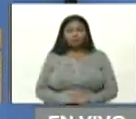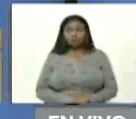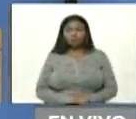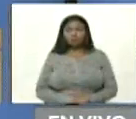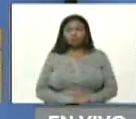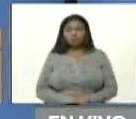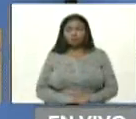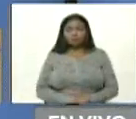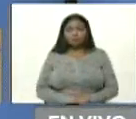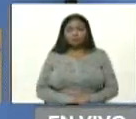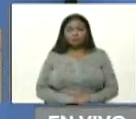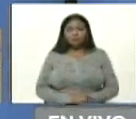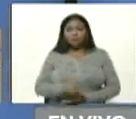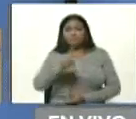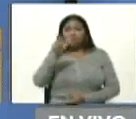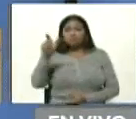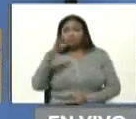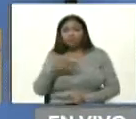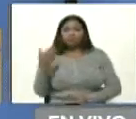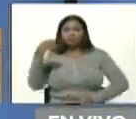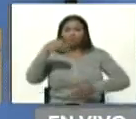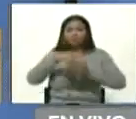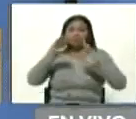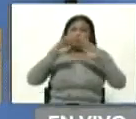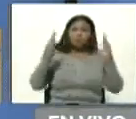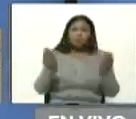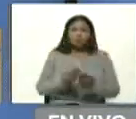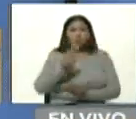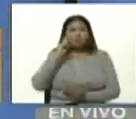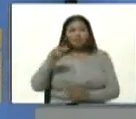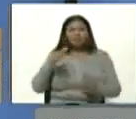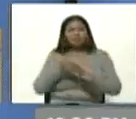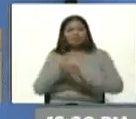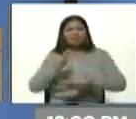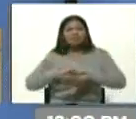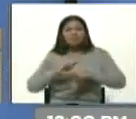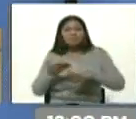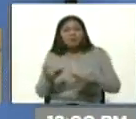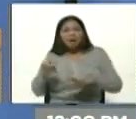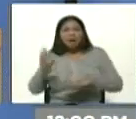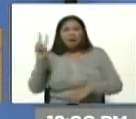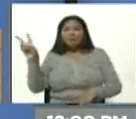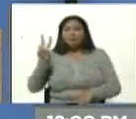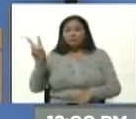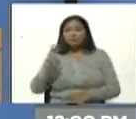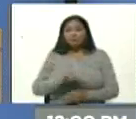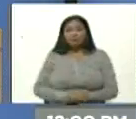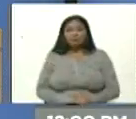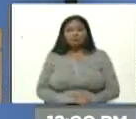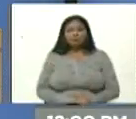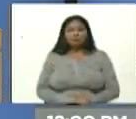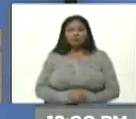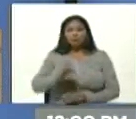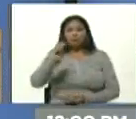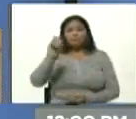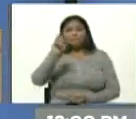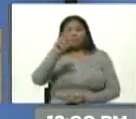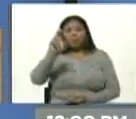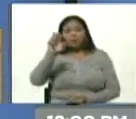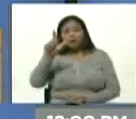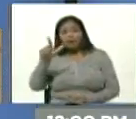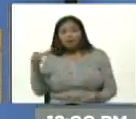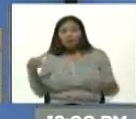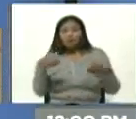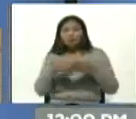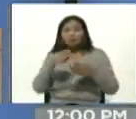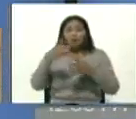Para que los injerencistas del mundo vean lo que pasa en Venezuela. Y que Borrell y su grupo